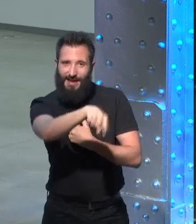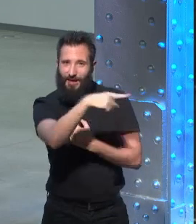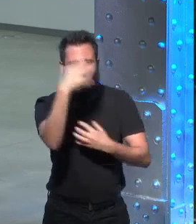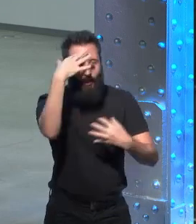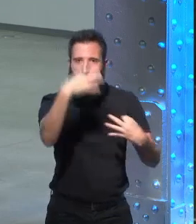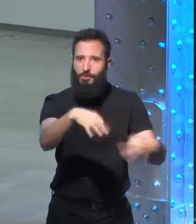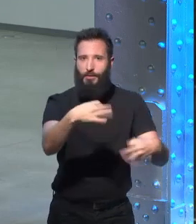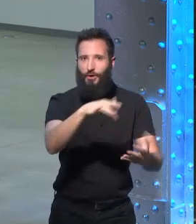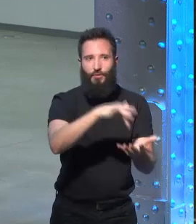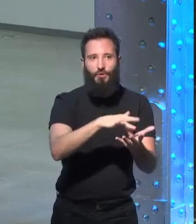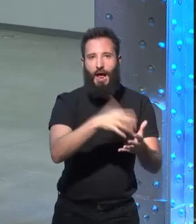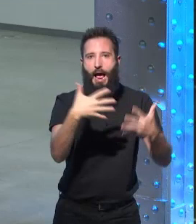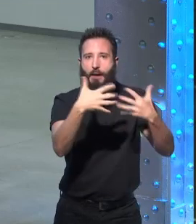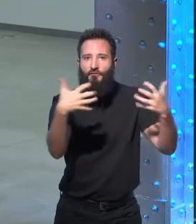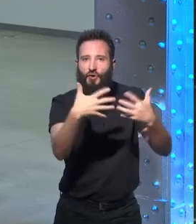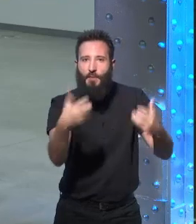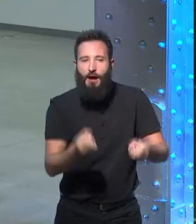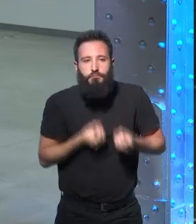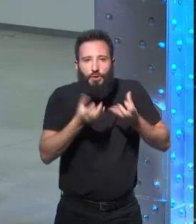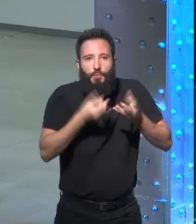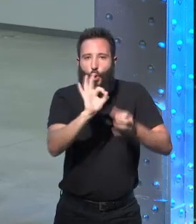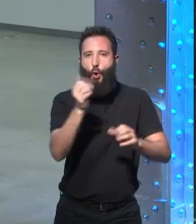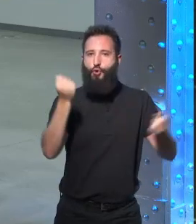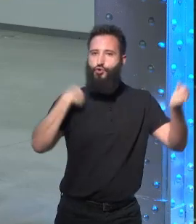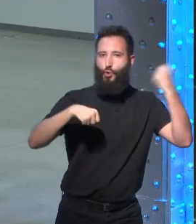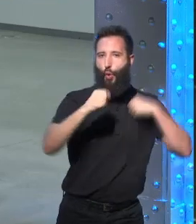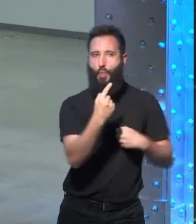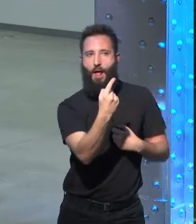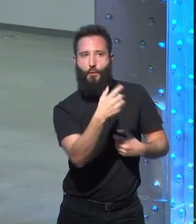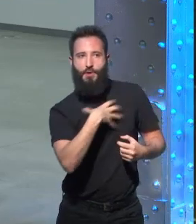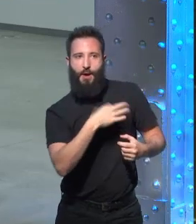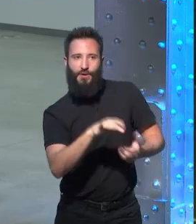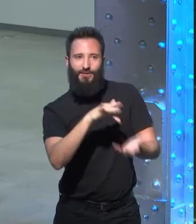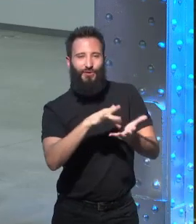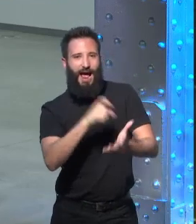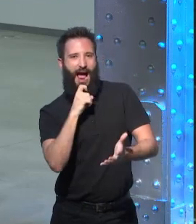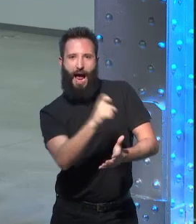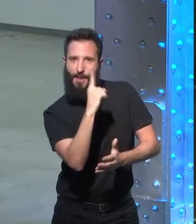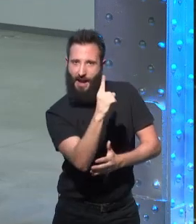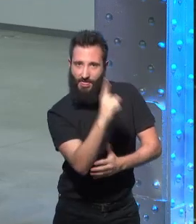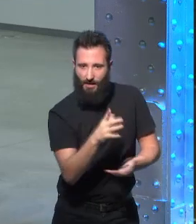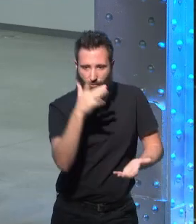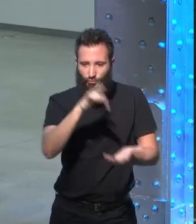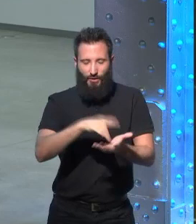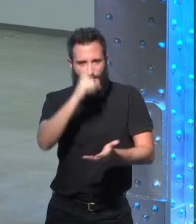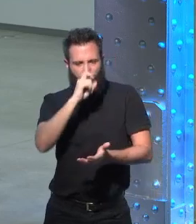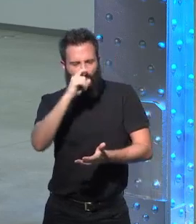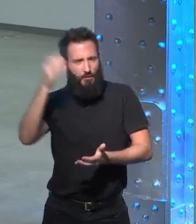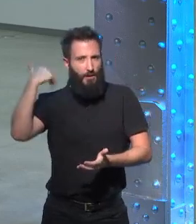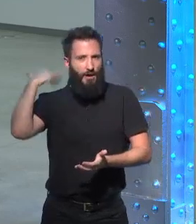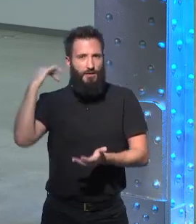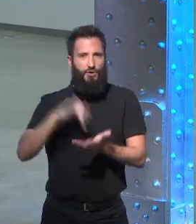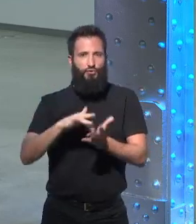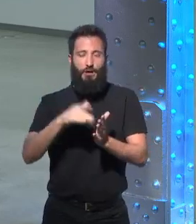conscientes de que unas expresiones o una forma de conducta realizada es una amenaza. Yo recuerdo de ver el programa